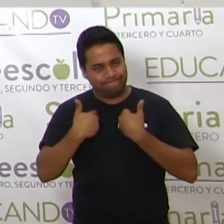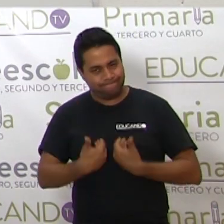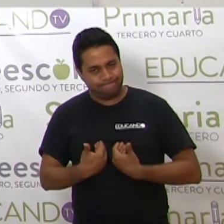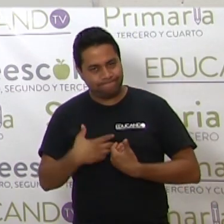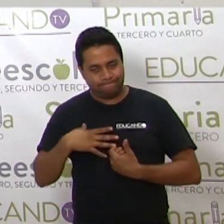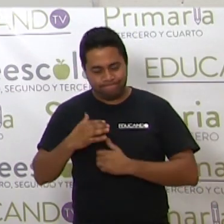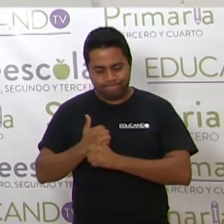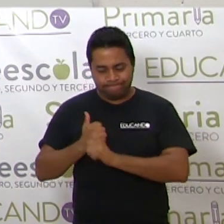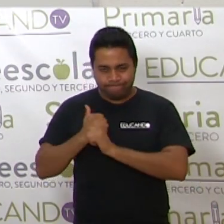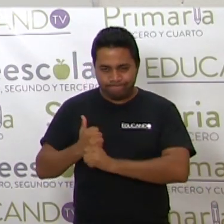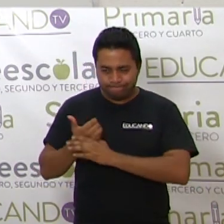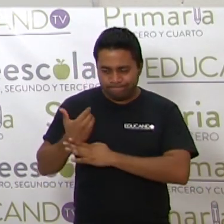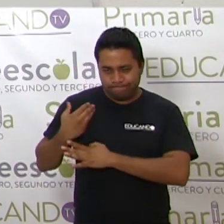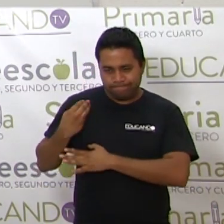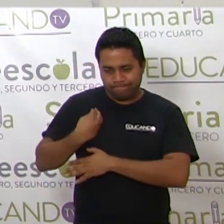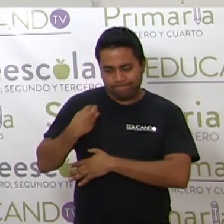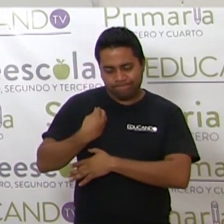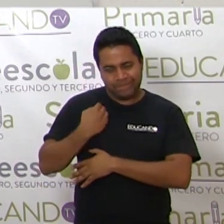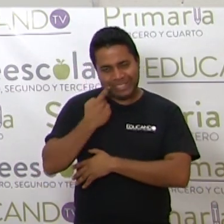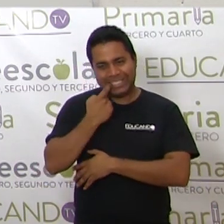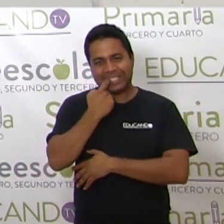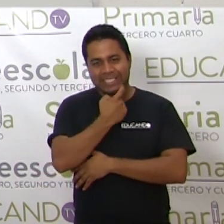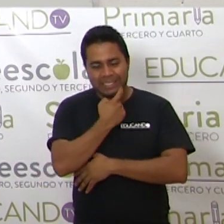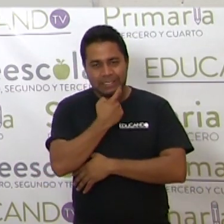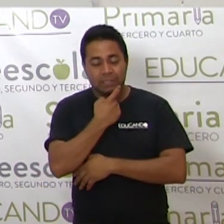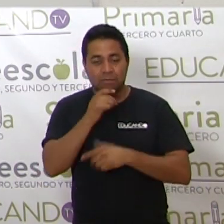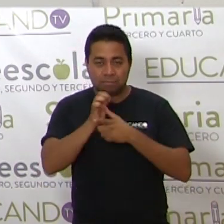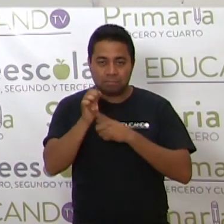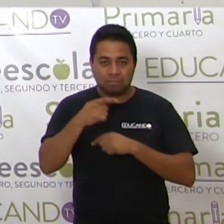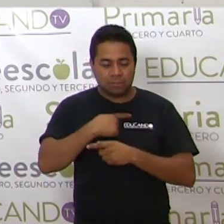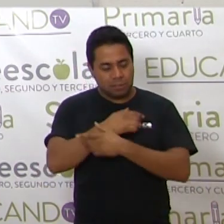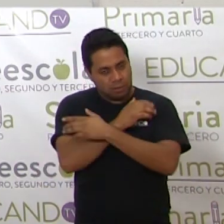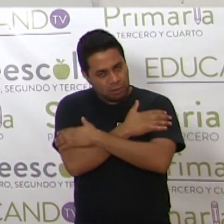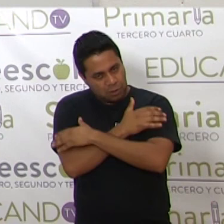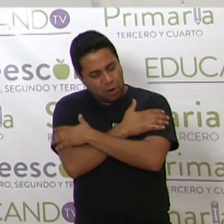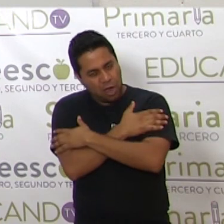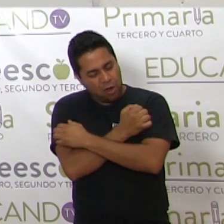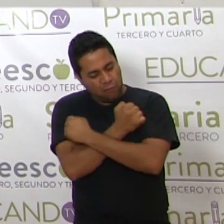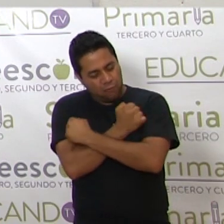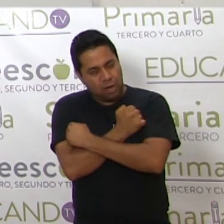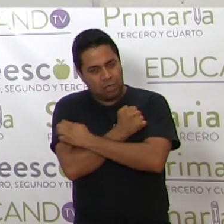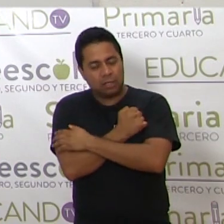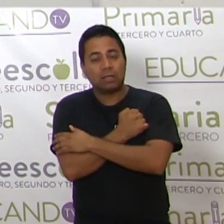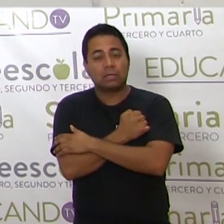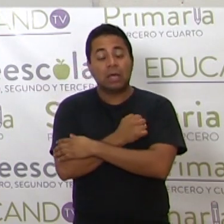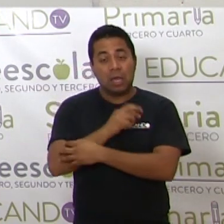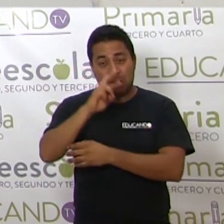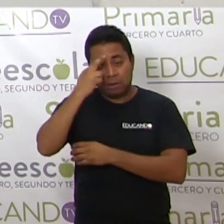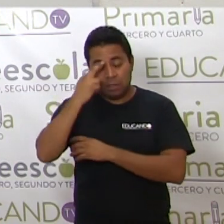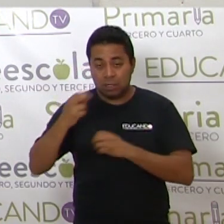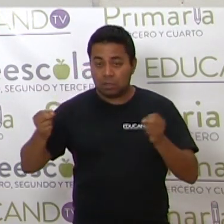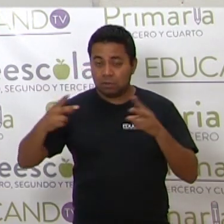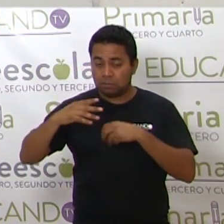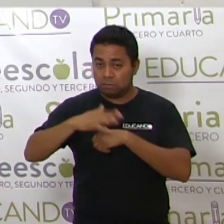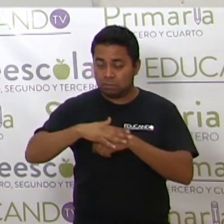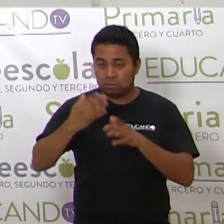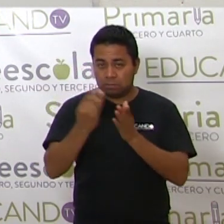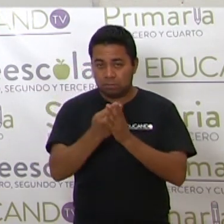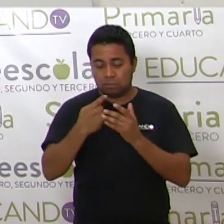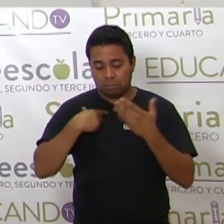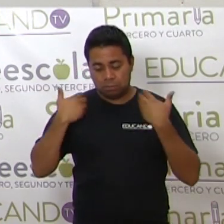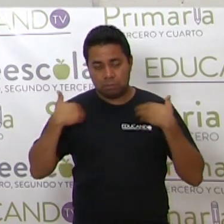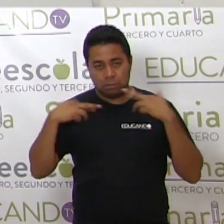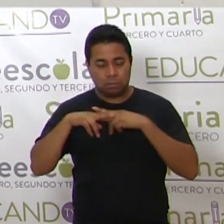que ha sufrido de muchos dolores de dientes así es que yo te mando un abrazo de oso te recuerdo que nos vemos en una siguiente emisión soy la maestra